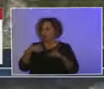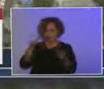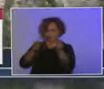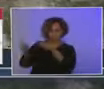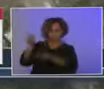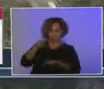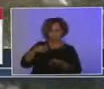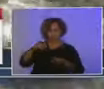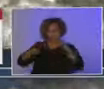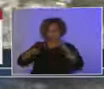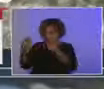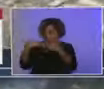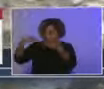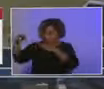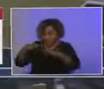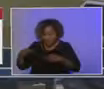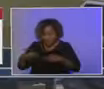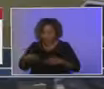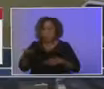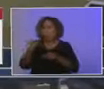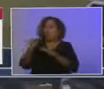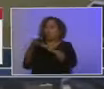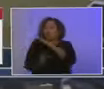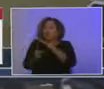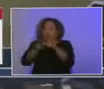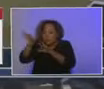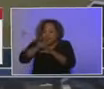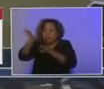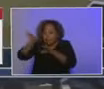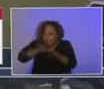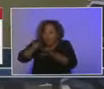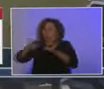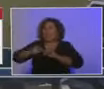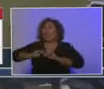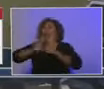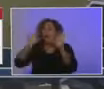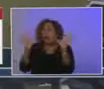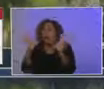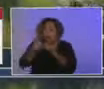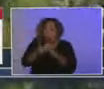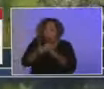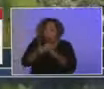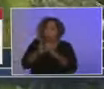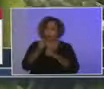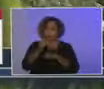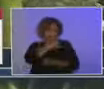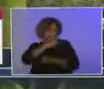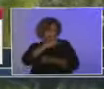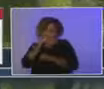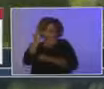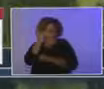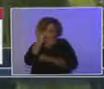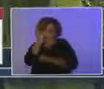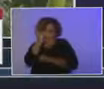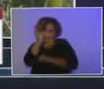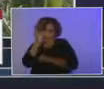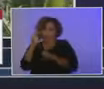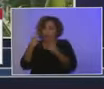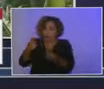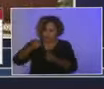que me expliquen, pero como a nena de kinder, ¿cómo entonces esa cifra cambió de noviembre a